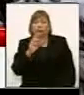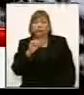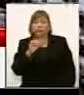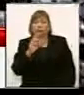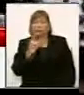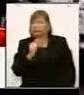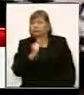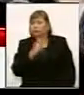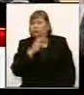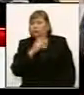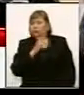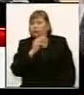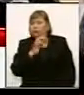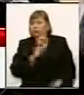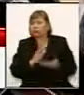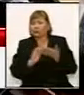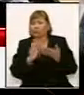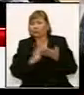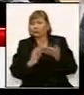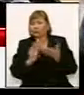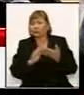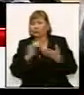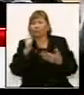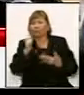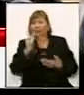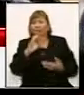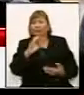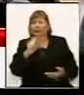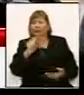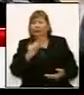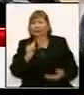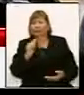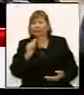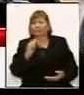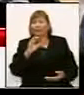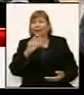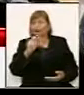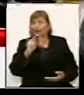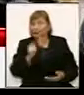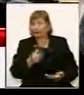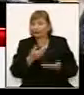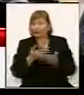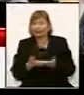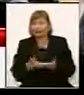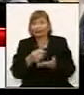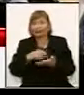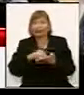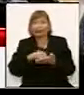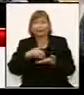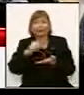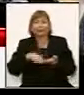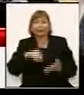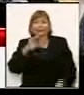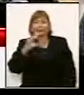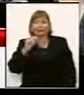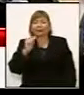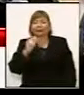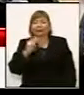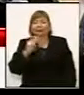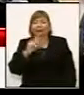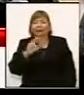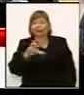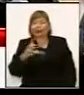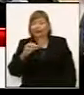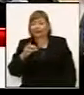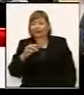no ha salido, perdón, un acta, ni siquiera adenda, un acta que firmó el señor Castañeda Locio y que ha estado